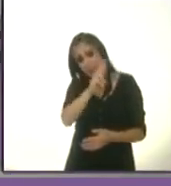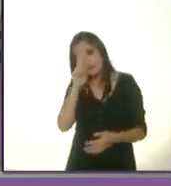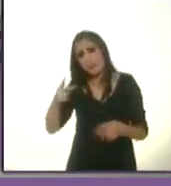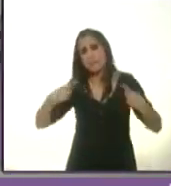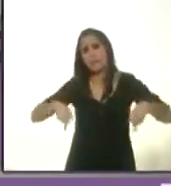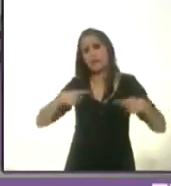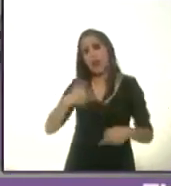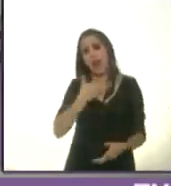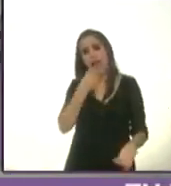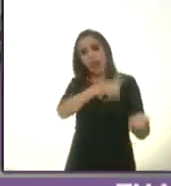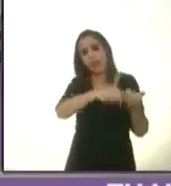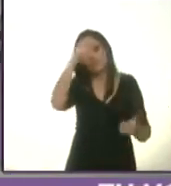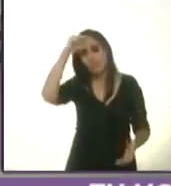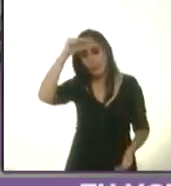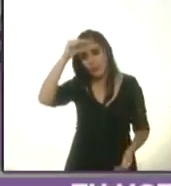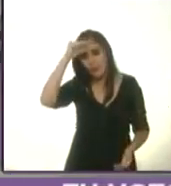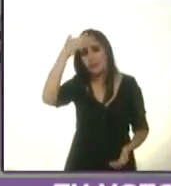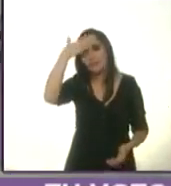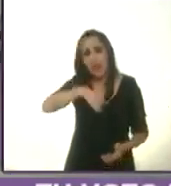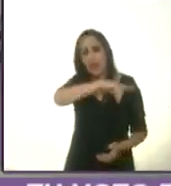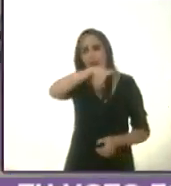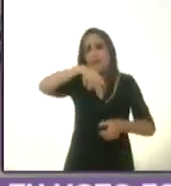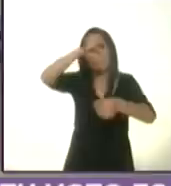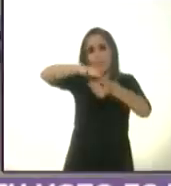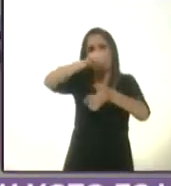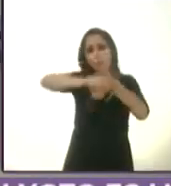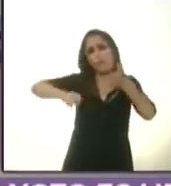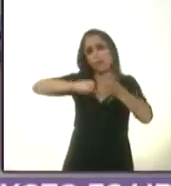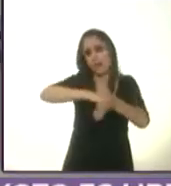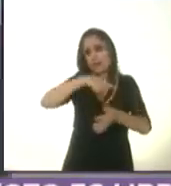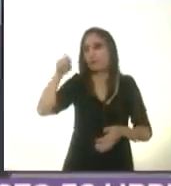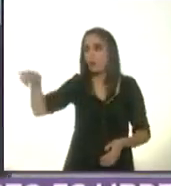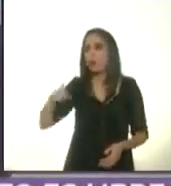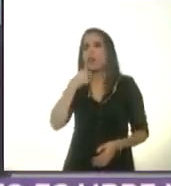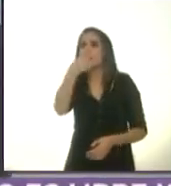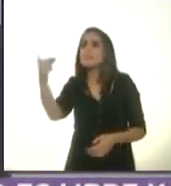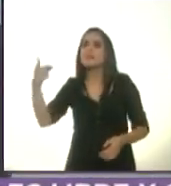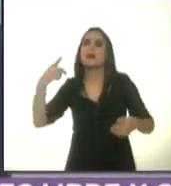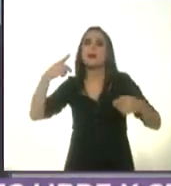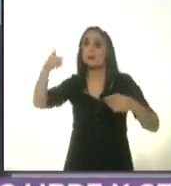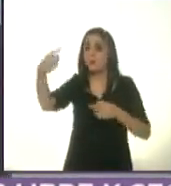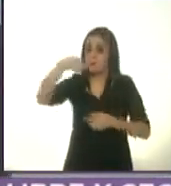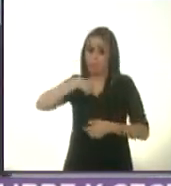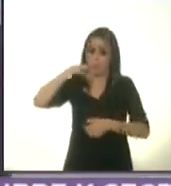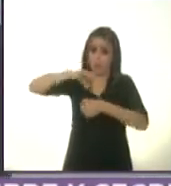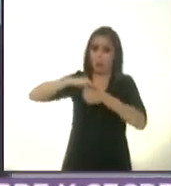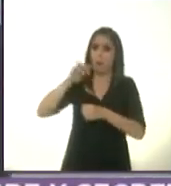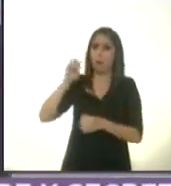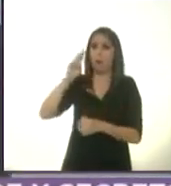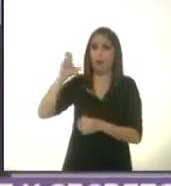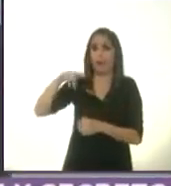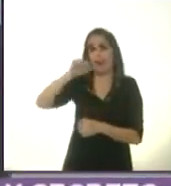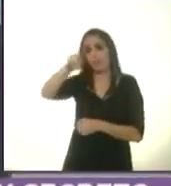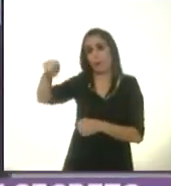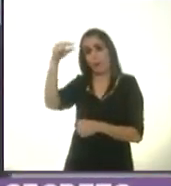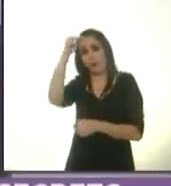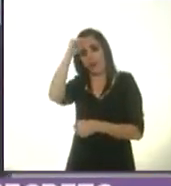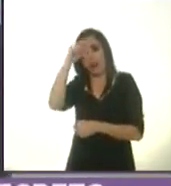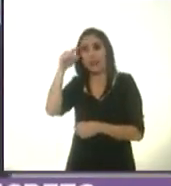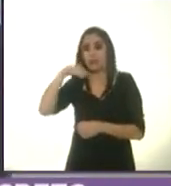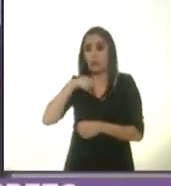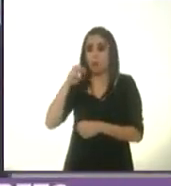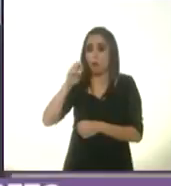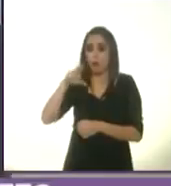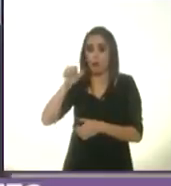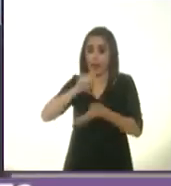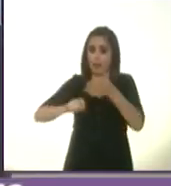la gente la gente sabe votar con razón lo que no se vale es que le digas a la gente que si votan por morena son inteligentes y si no votan por morena